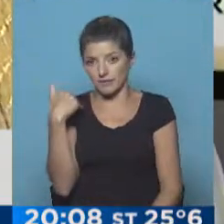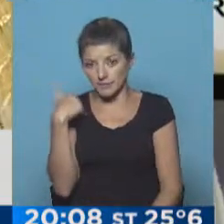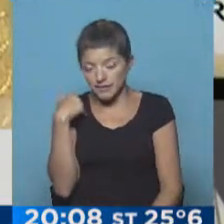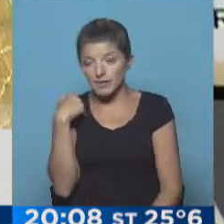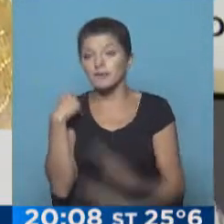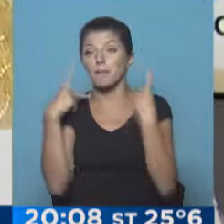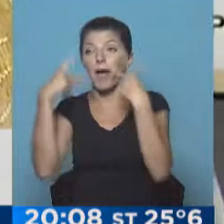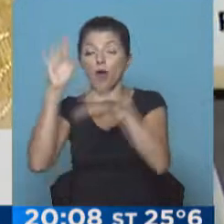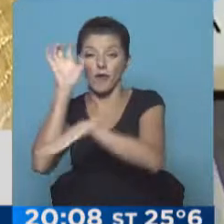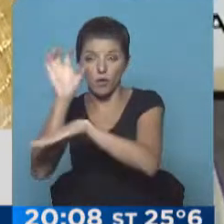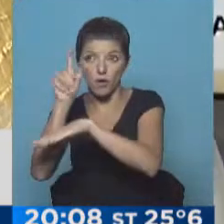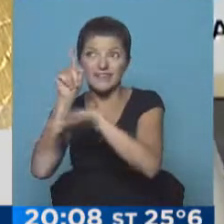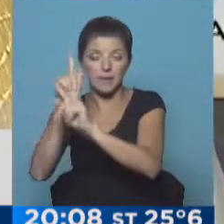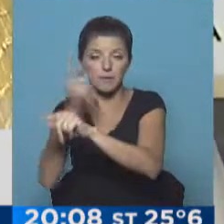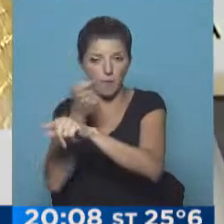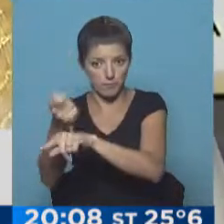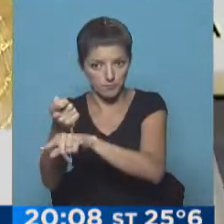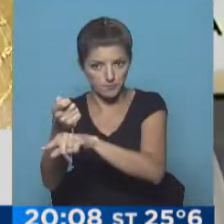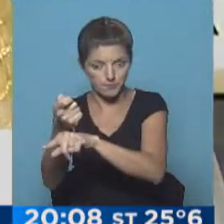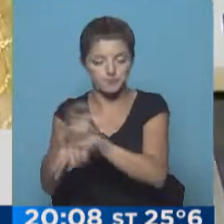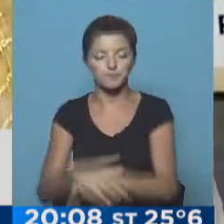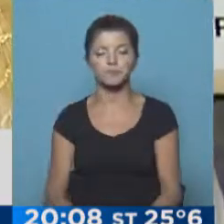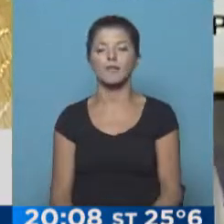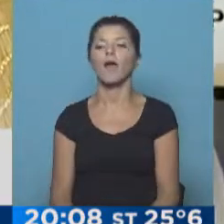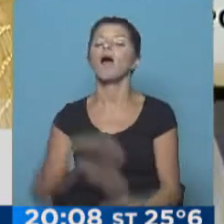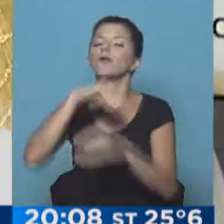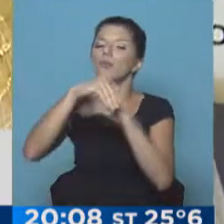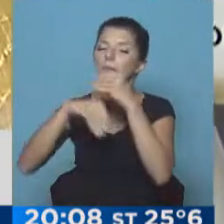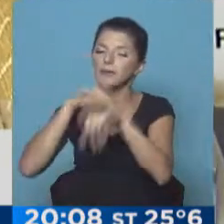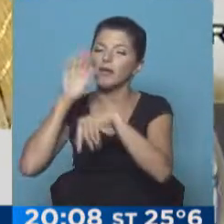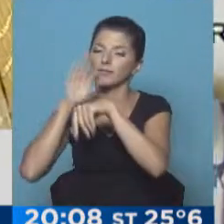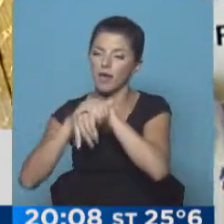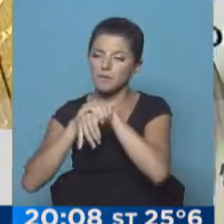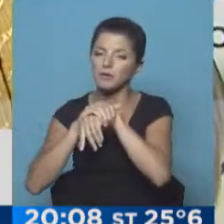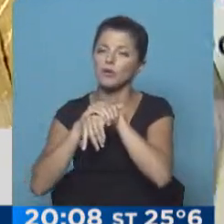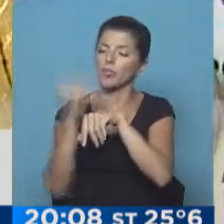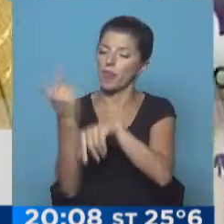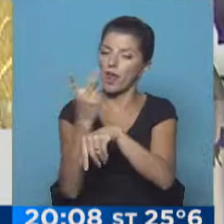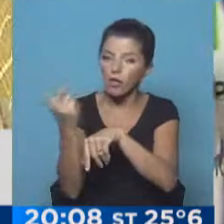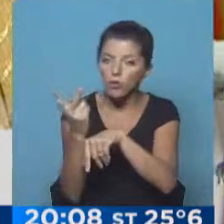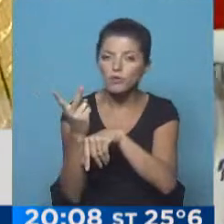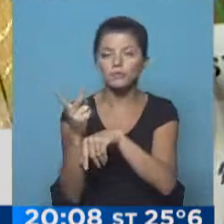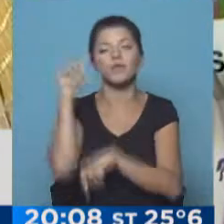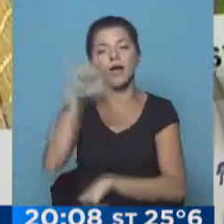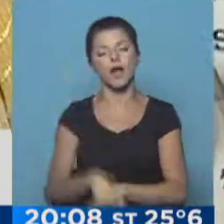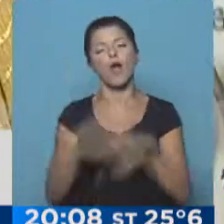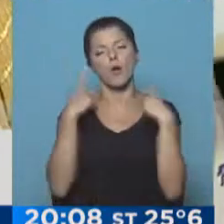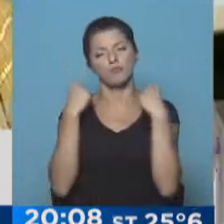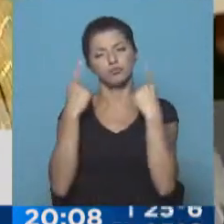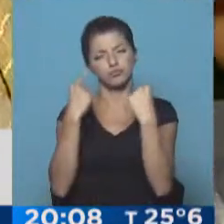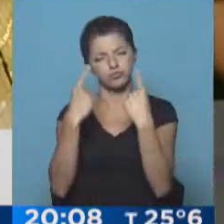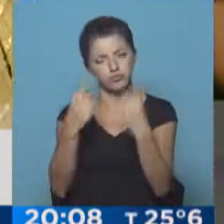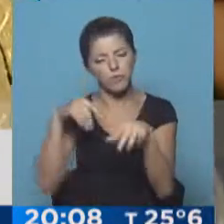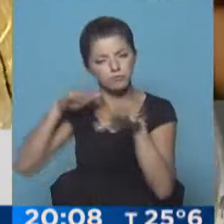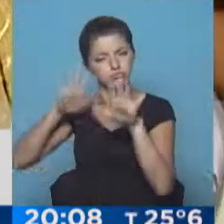en Ecuador. La familia, los amigos y distintos se manifestaron, y distintas personas se